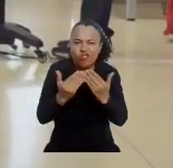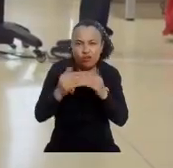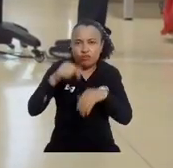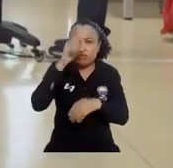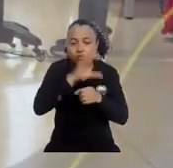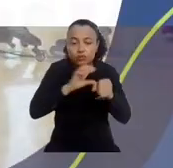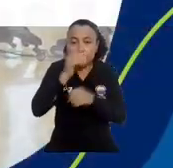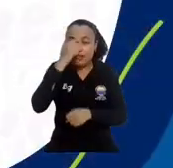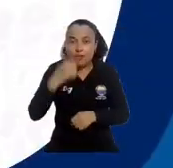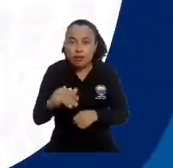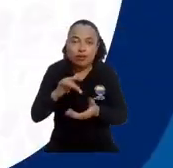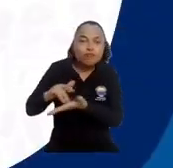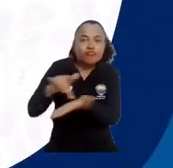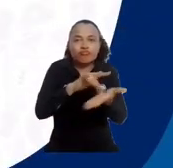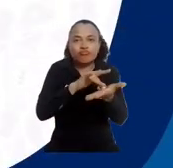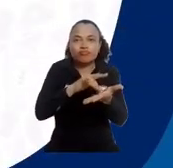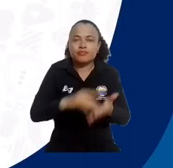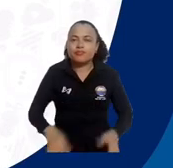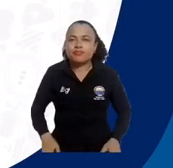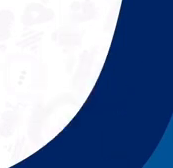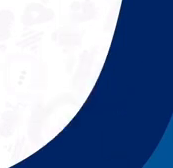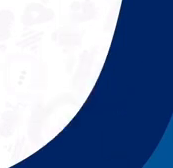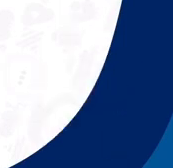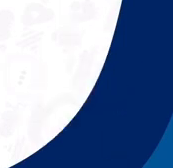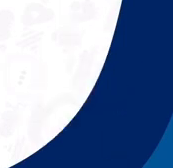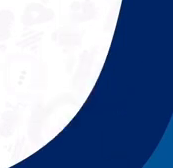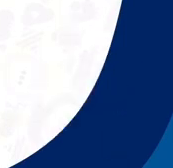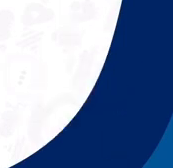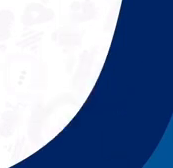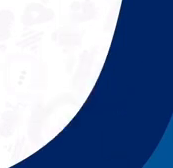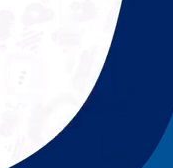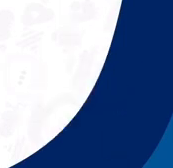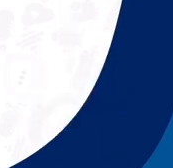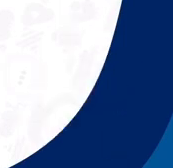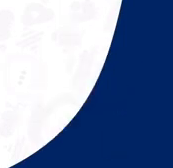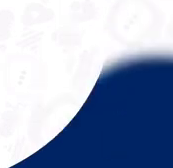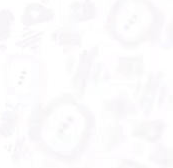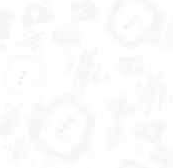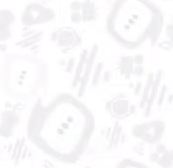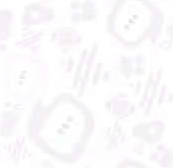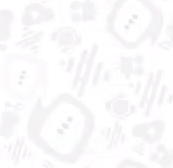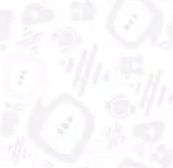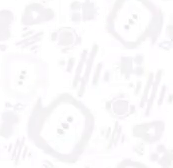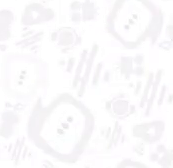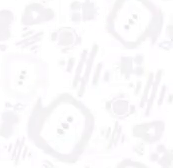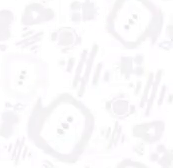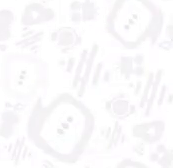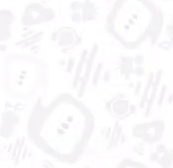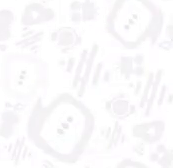de la ciudad. Universidad del Magdalena, aún más incluyente e innovadora.